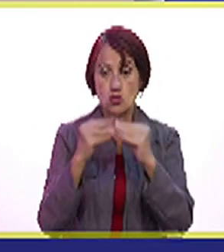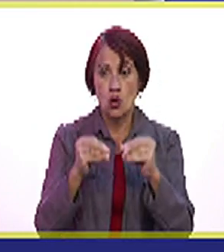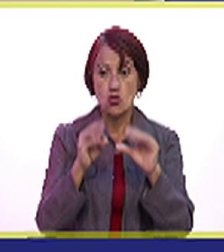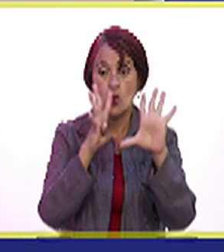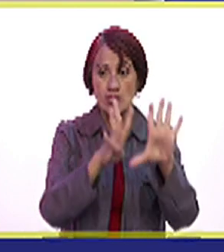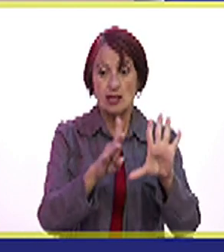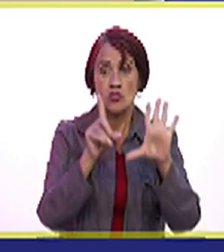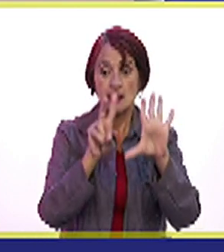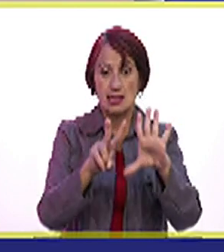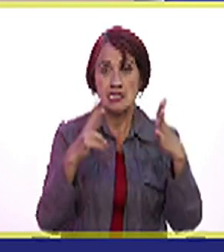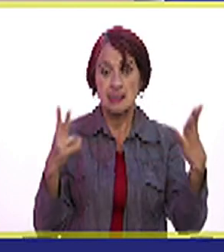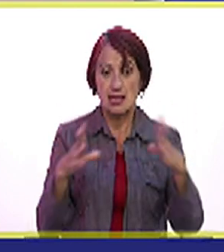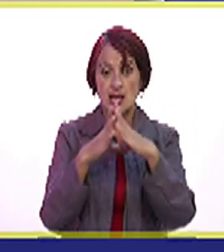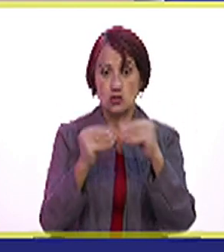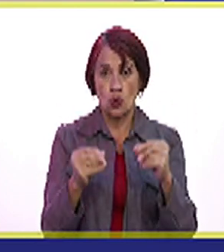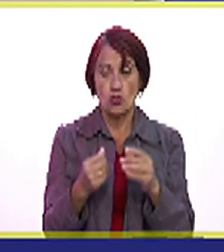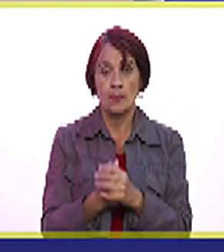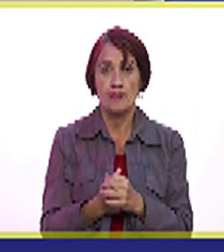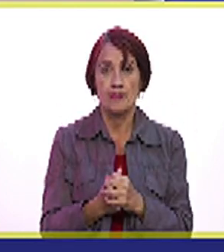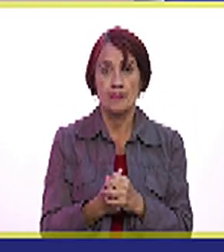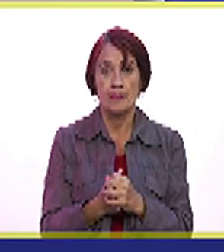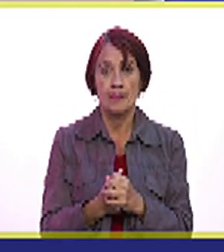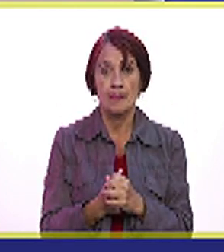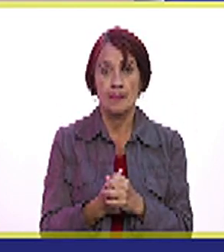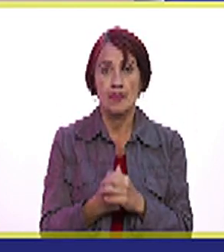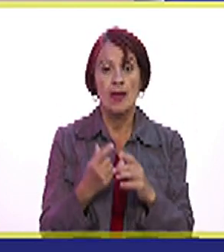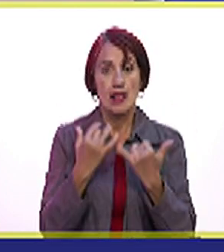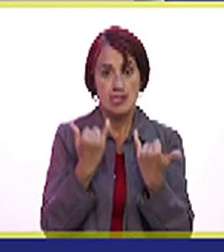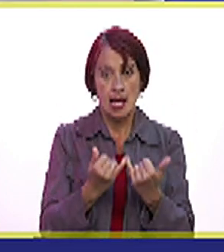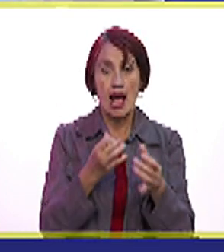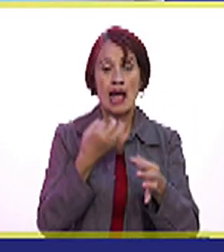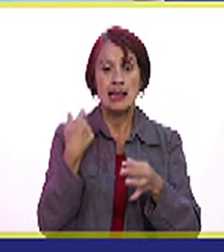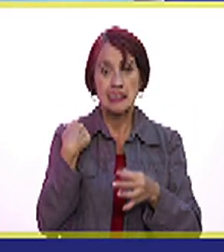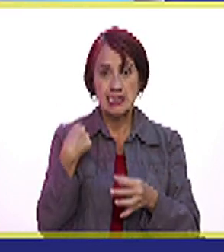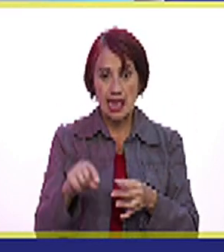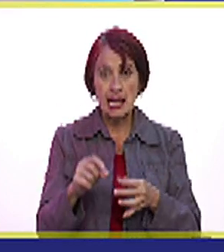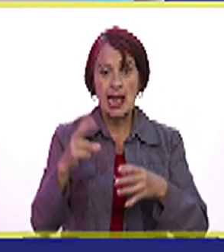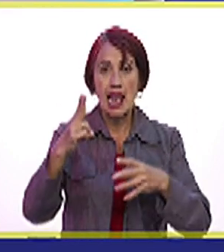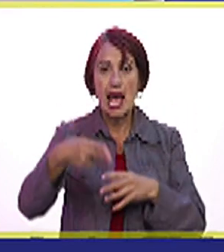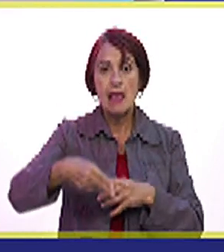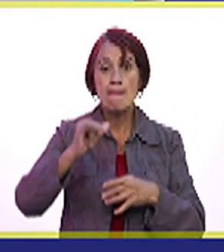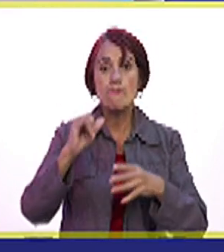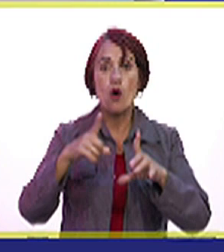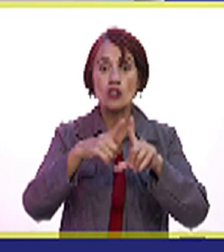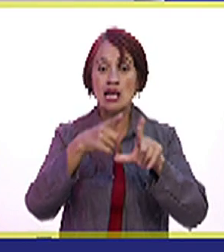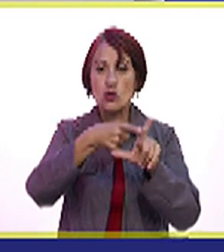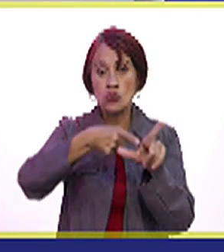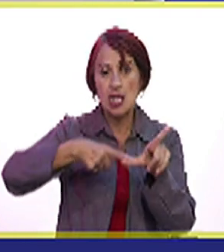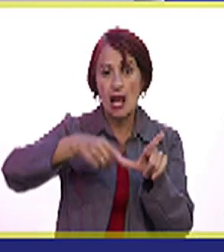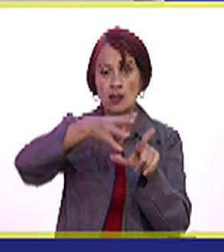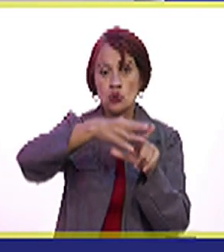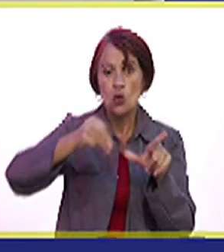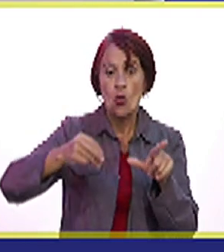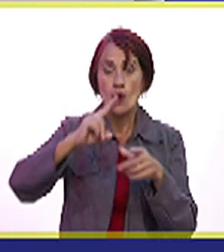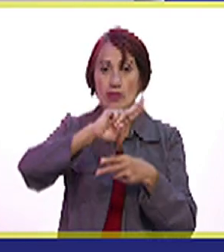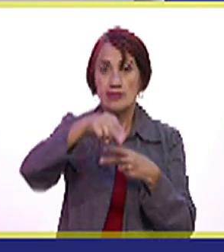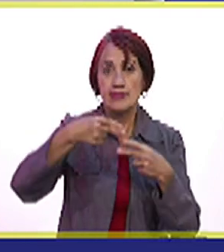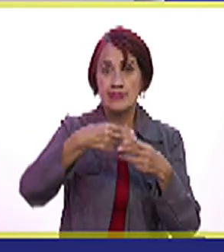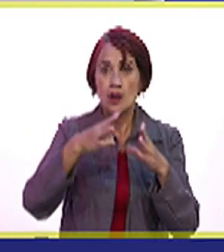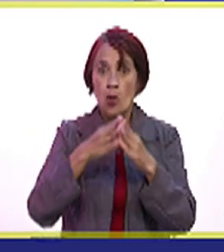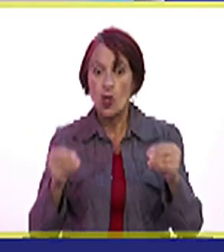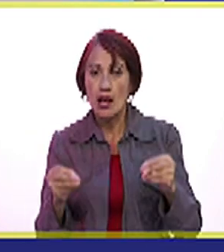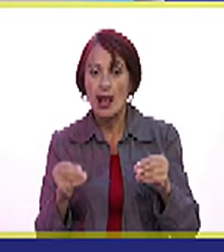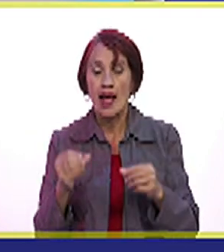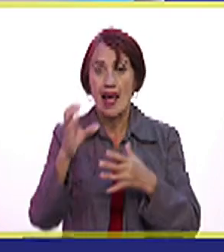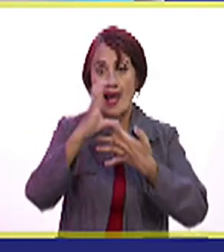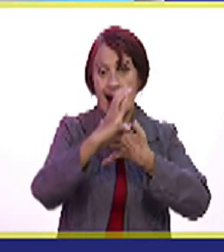551,9967 en la hipotenusa. Luego que ya tenemos la hipotenusa, vamos a sacar con la fórmula de coseno igual a